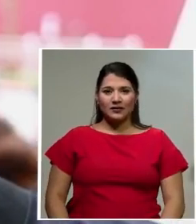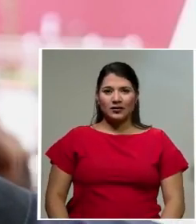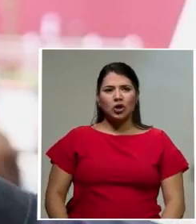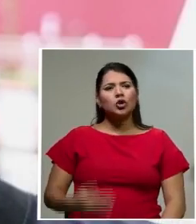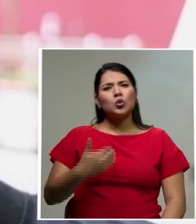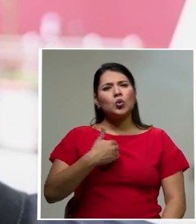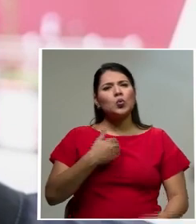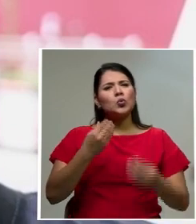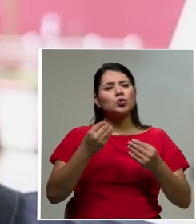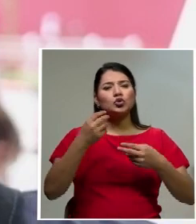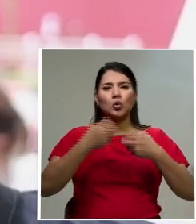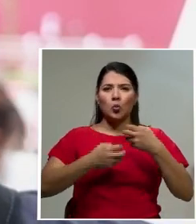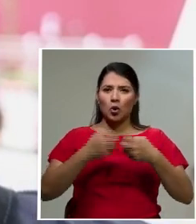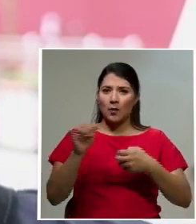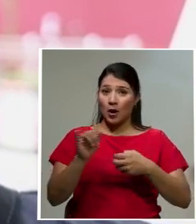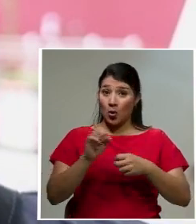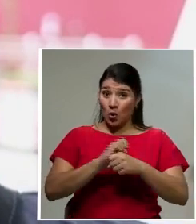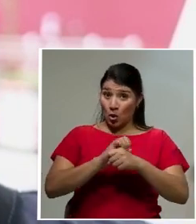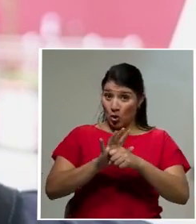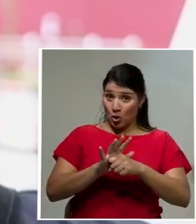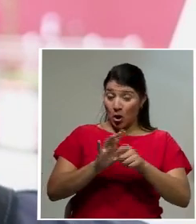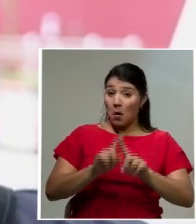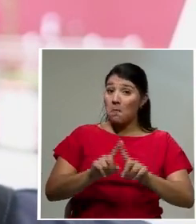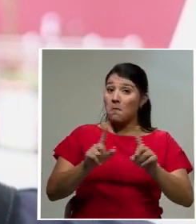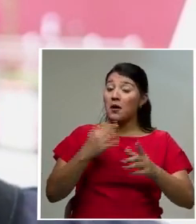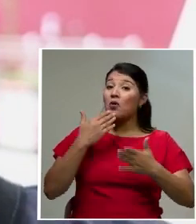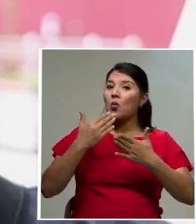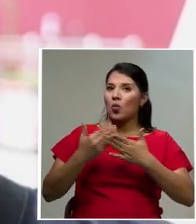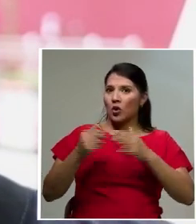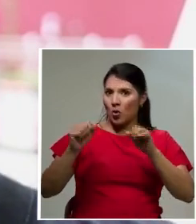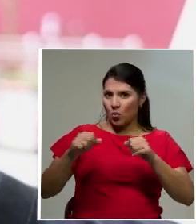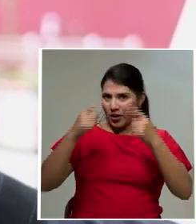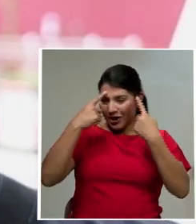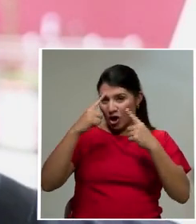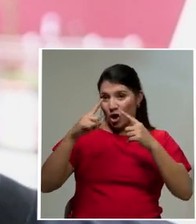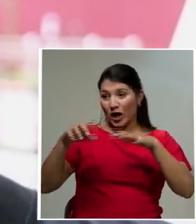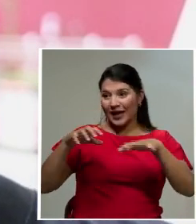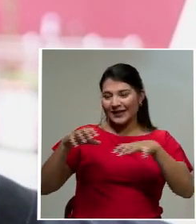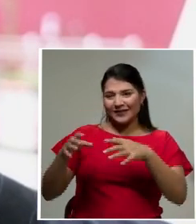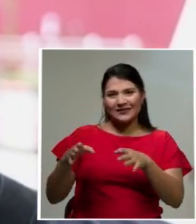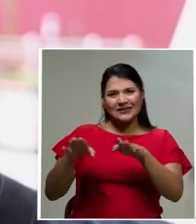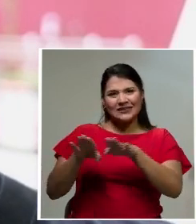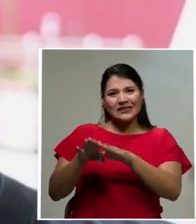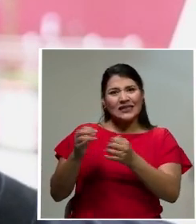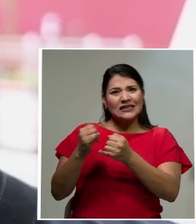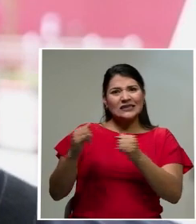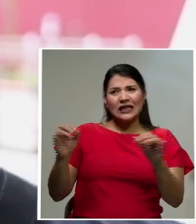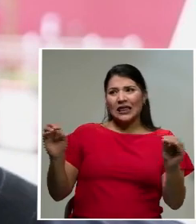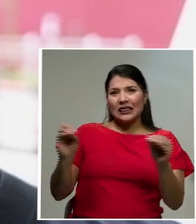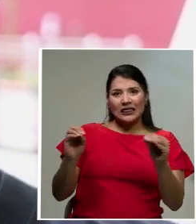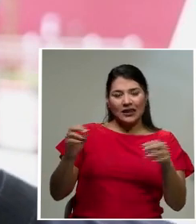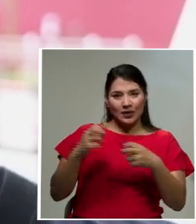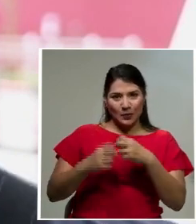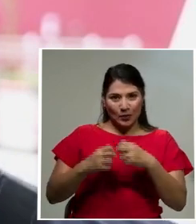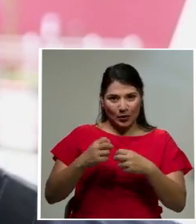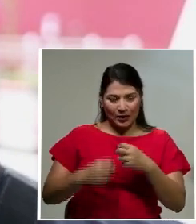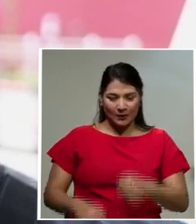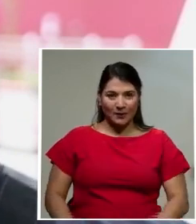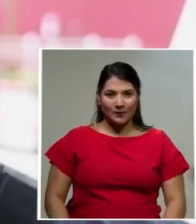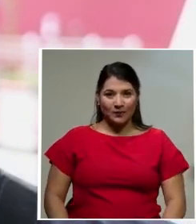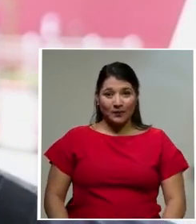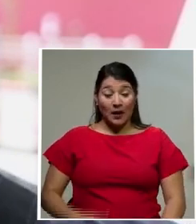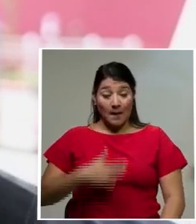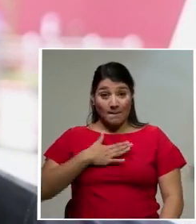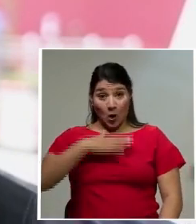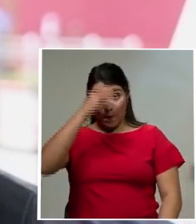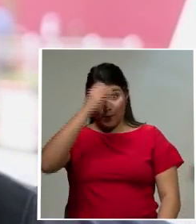Tuvimos muchos problemas como el coronavirus, pero es bueno que hoy lleguemos a la ceremonia de clausura sin haber tenido mayores problemas.